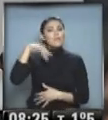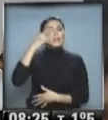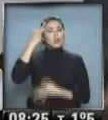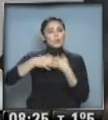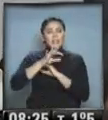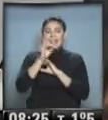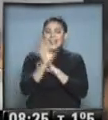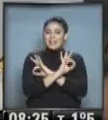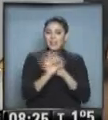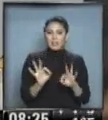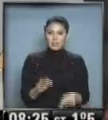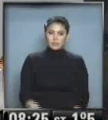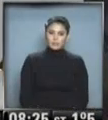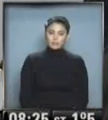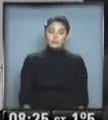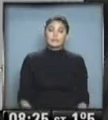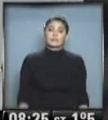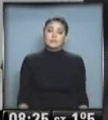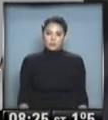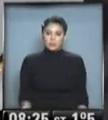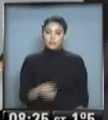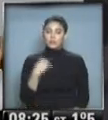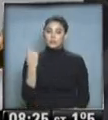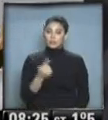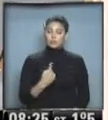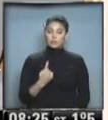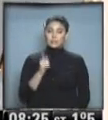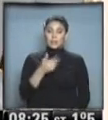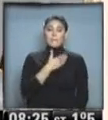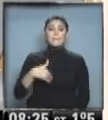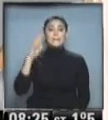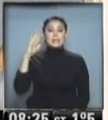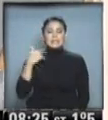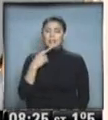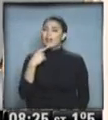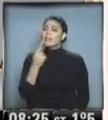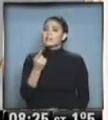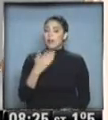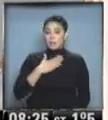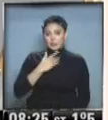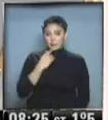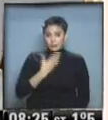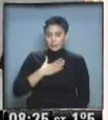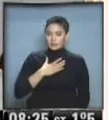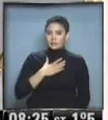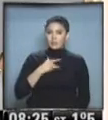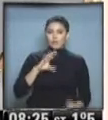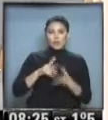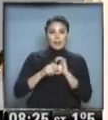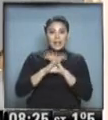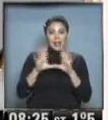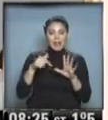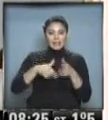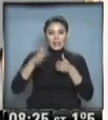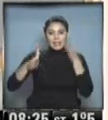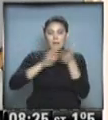como tendrían que haberlo hecho, digamos, ¿no? Entonces nosotros, y la presidenta nos planteó y me planteó a mí con claridad, que en esta